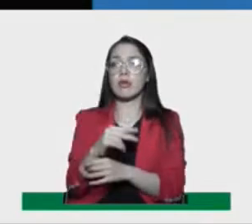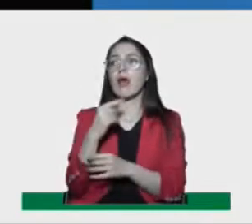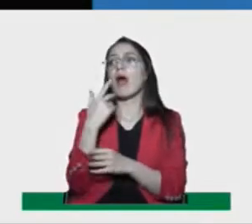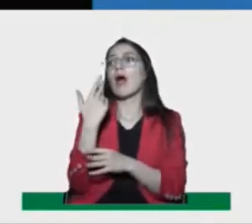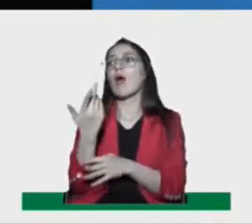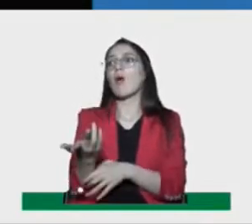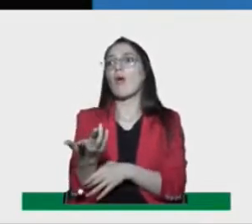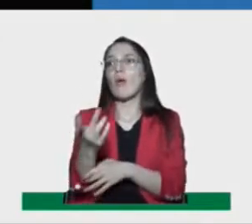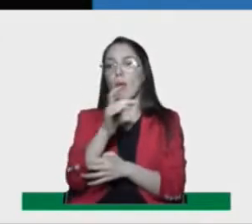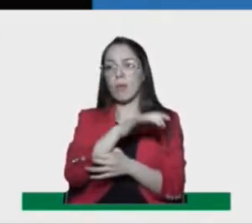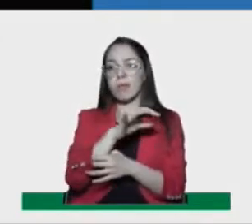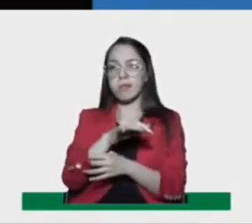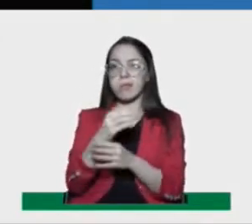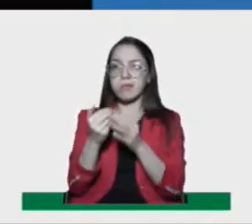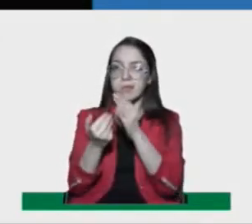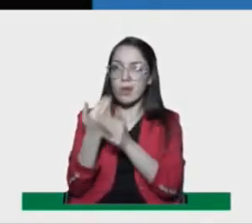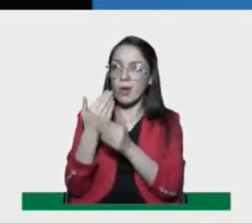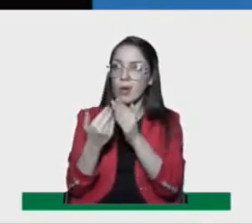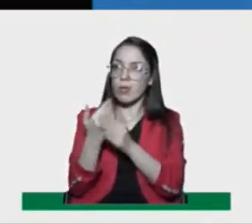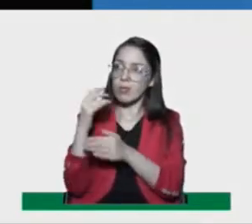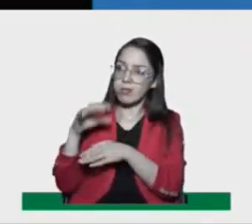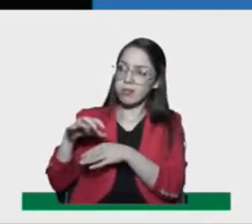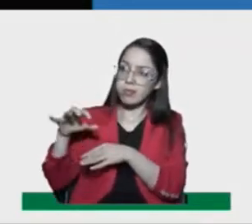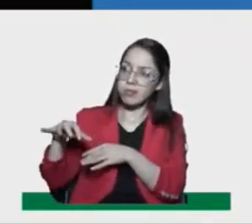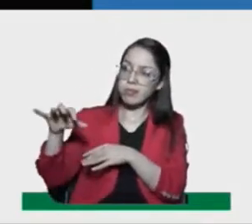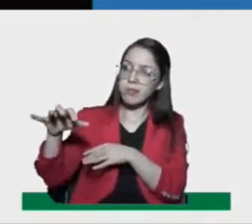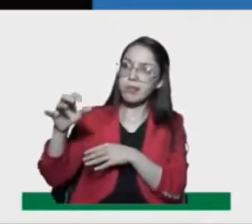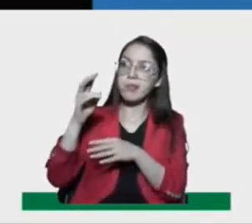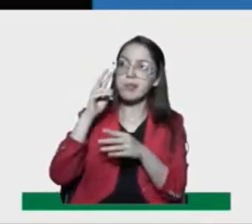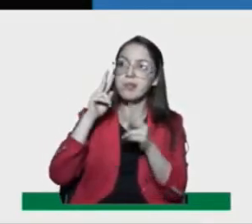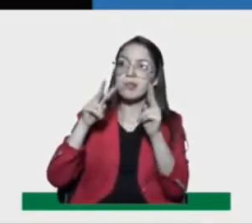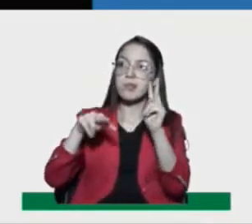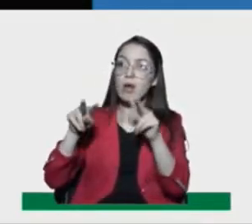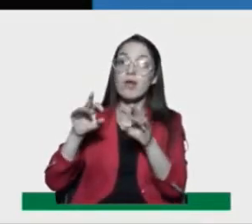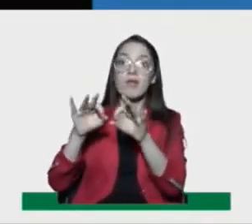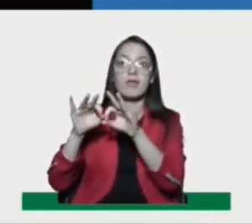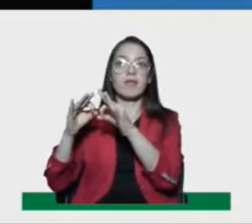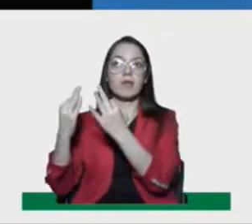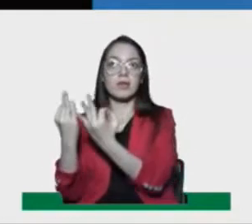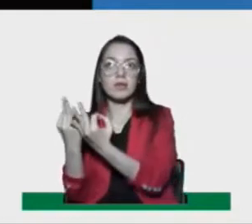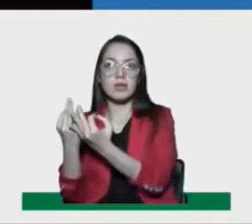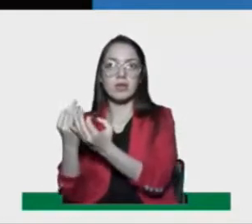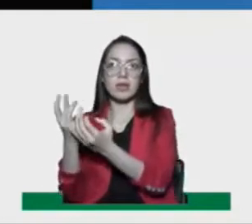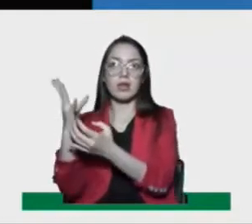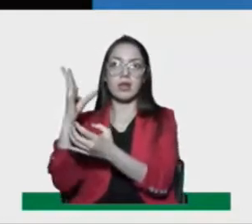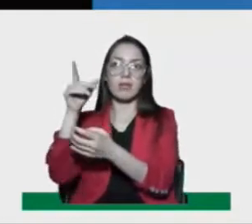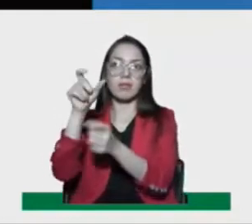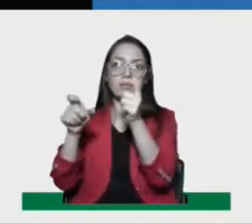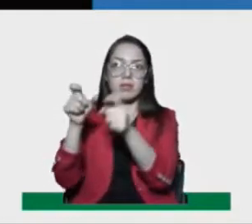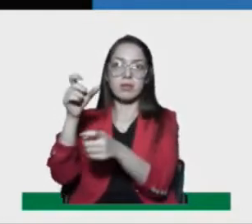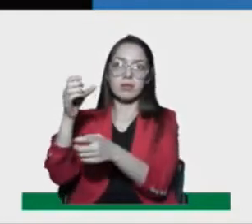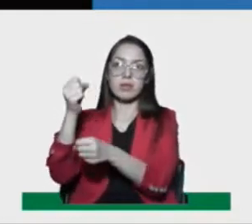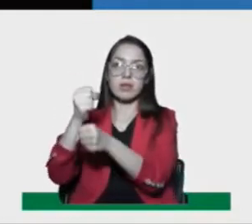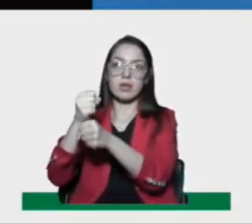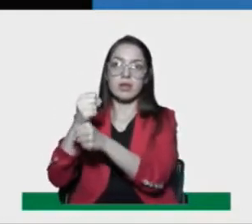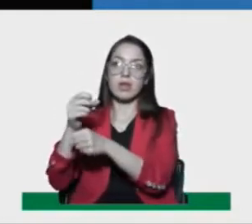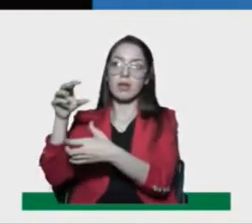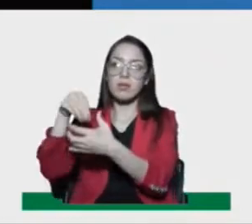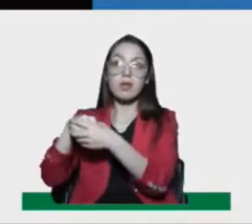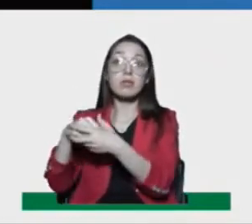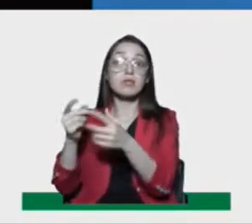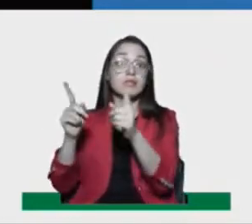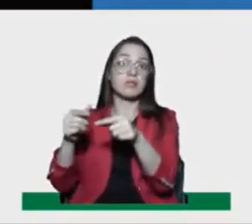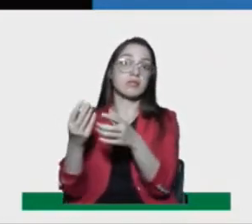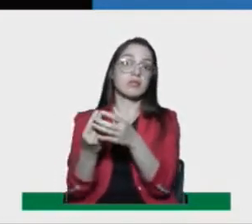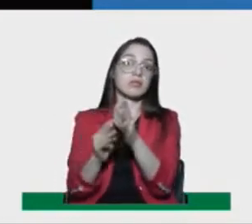los operadores de color y turismo con nihuil sus familias sus trabajadores sino para todo el desarrollo económico local que